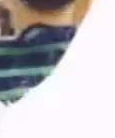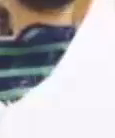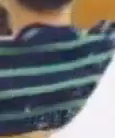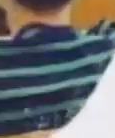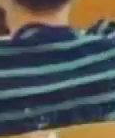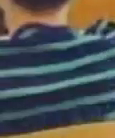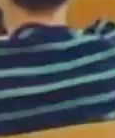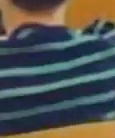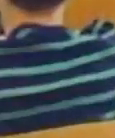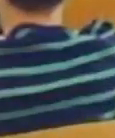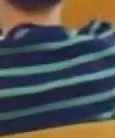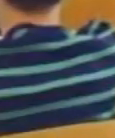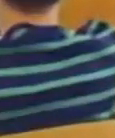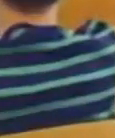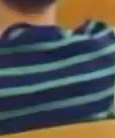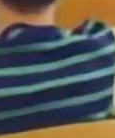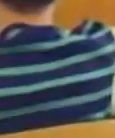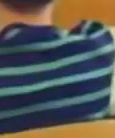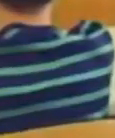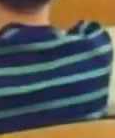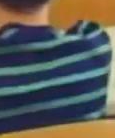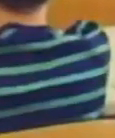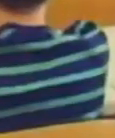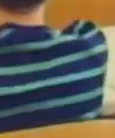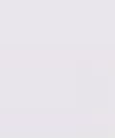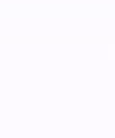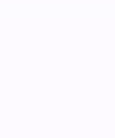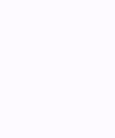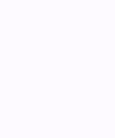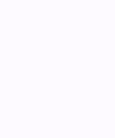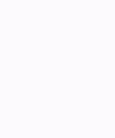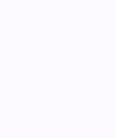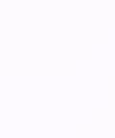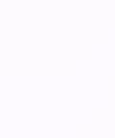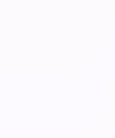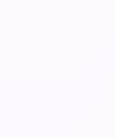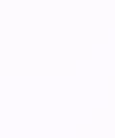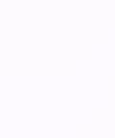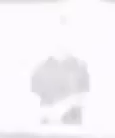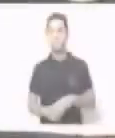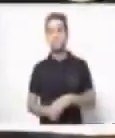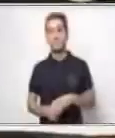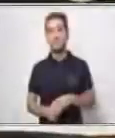A continuación, matemática, sexto primaria.